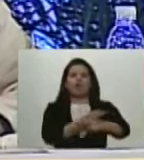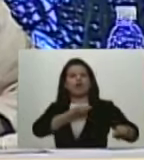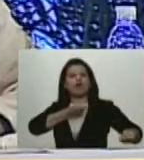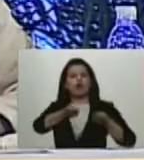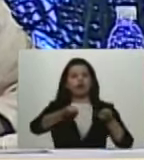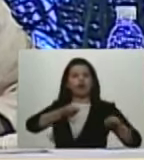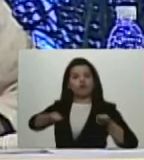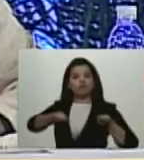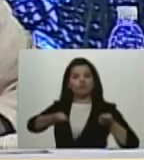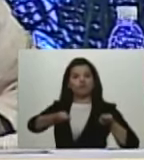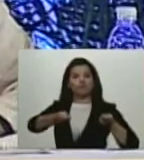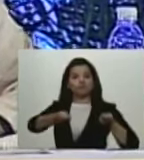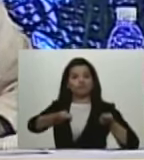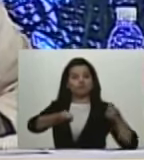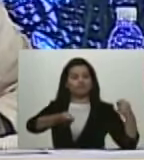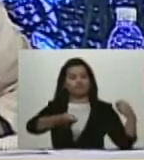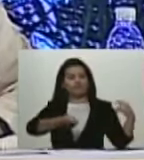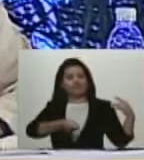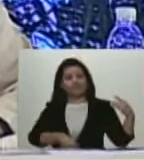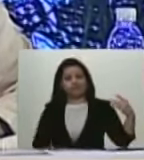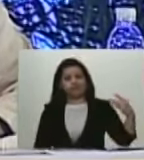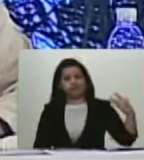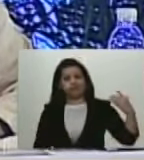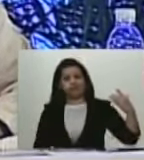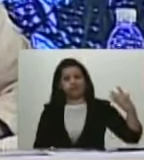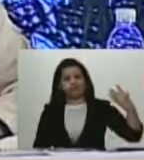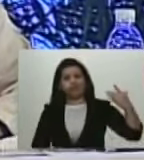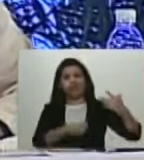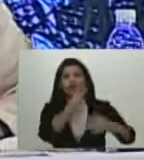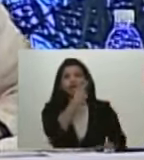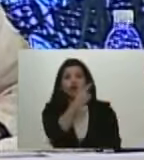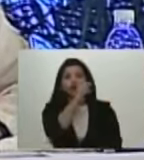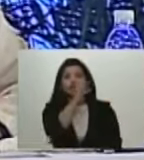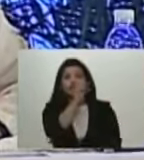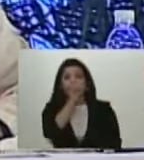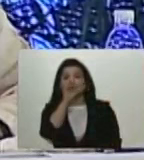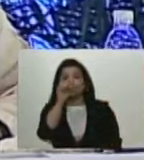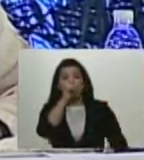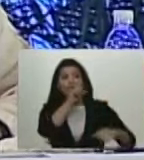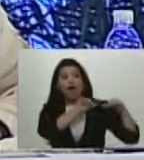Pasaron 2 siglos y surgió